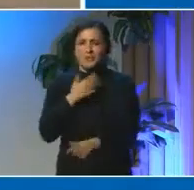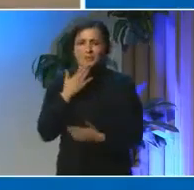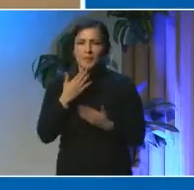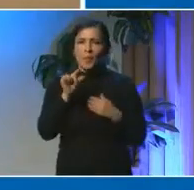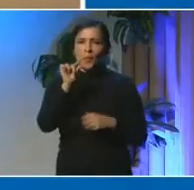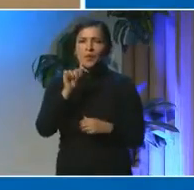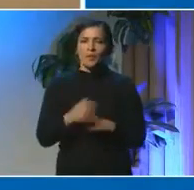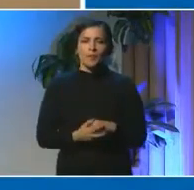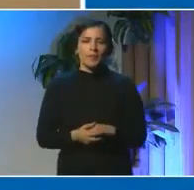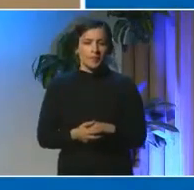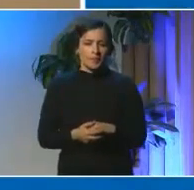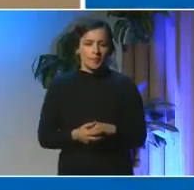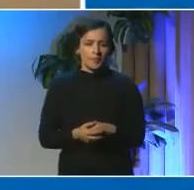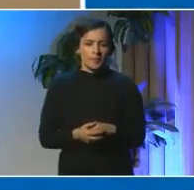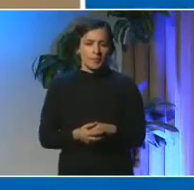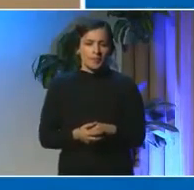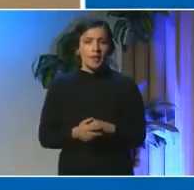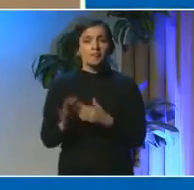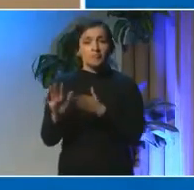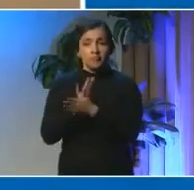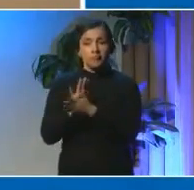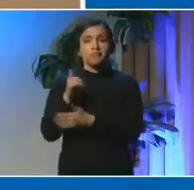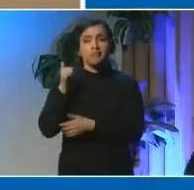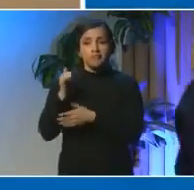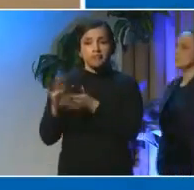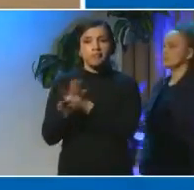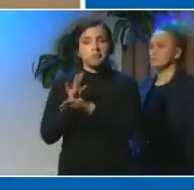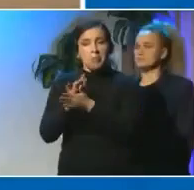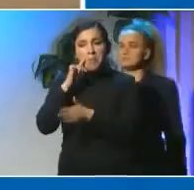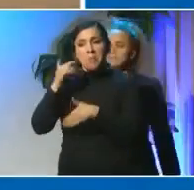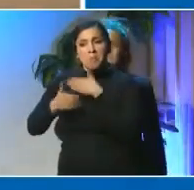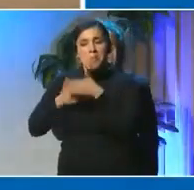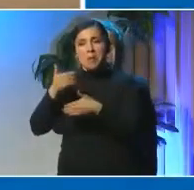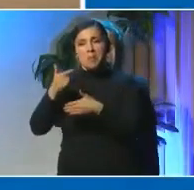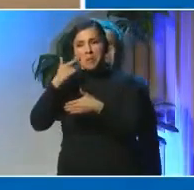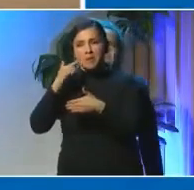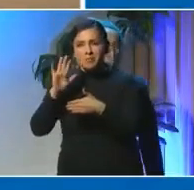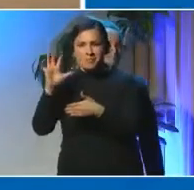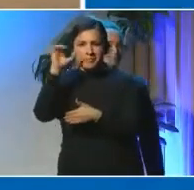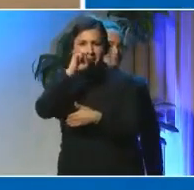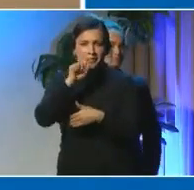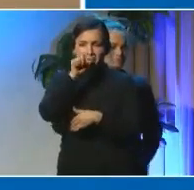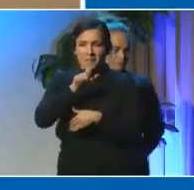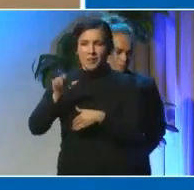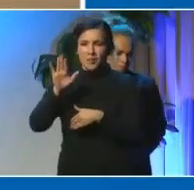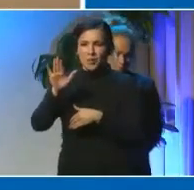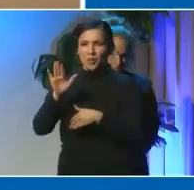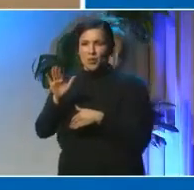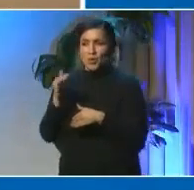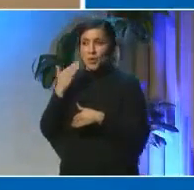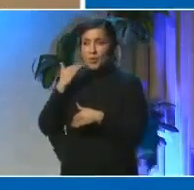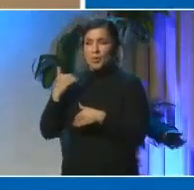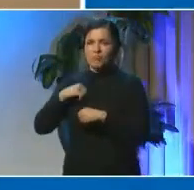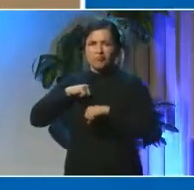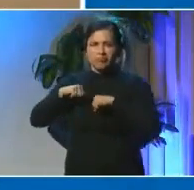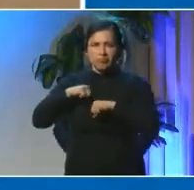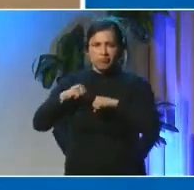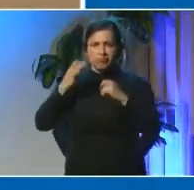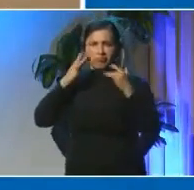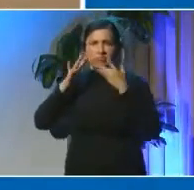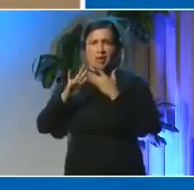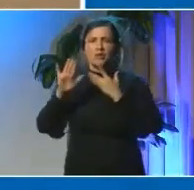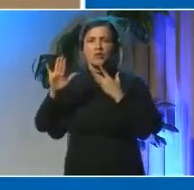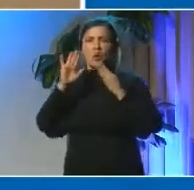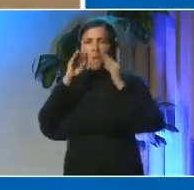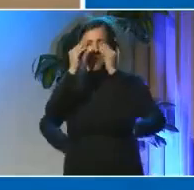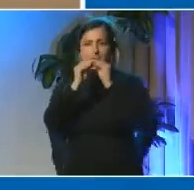y y y muy valioso muy valioso ver como el paso de de de personas como como Beatriz que han trabajado más en creación de políticas